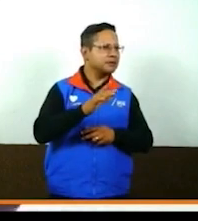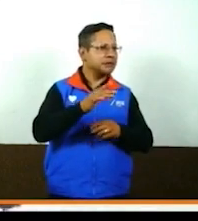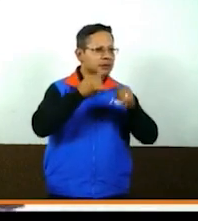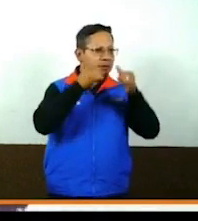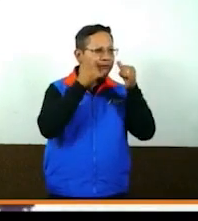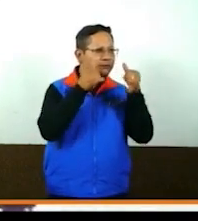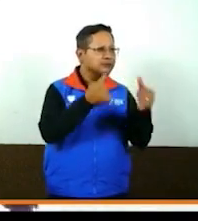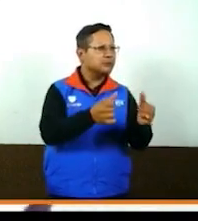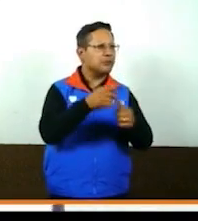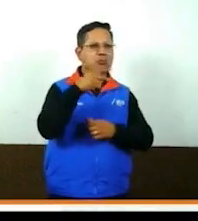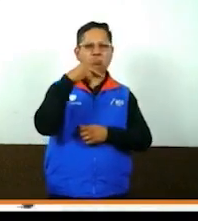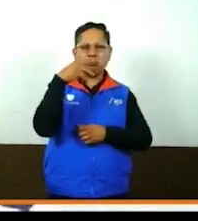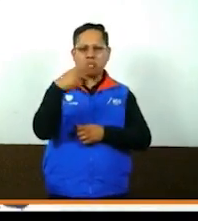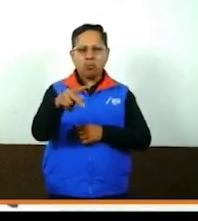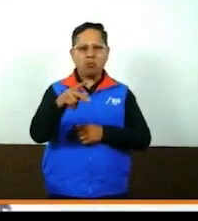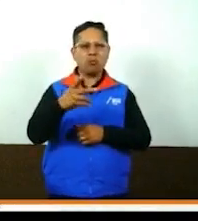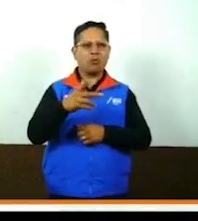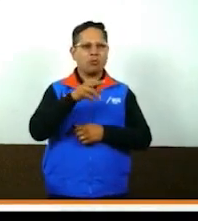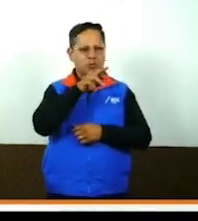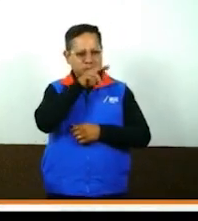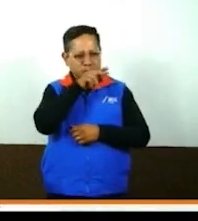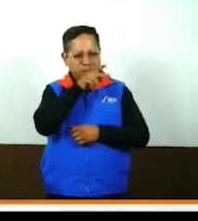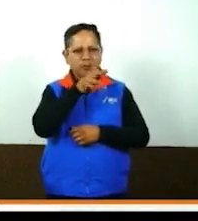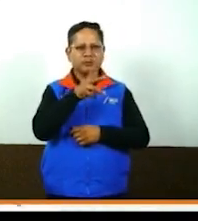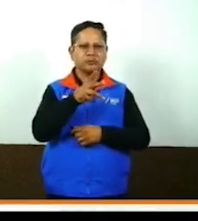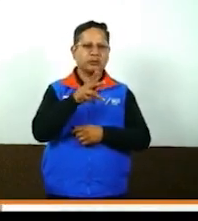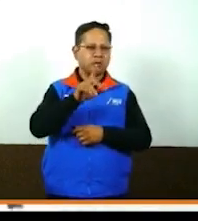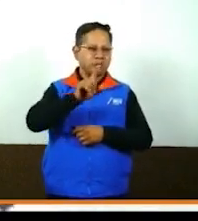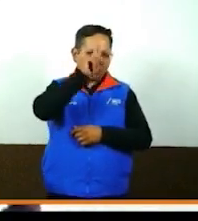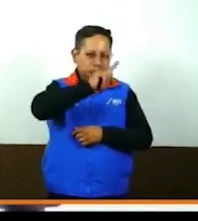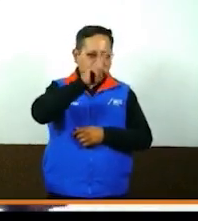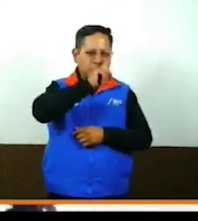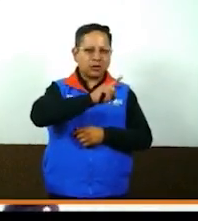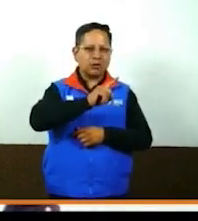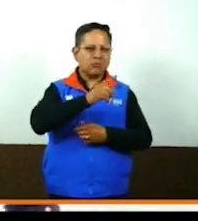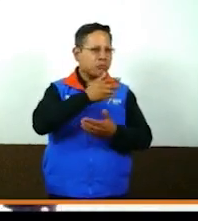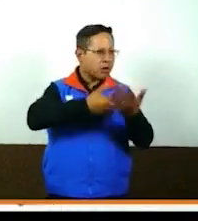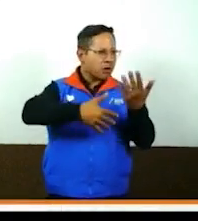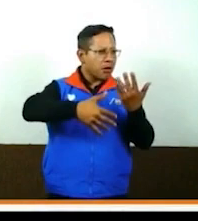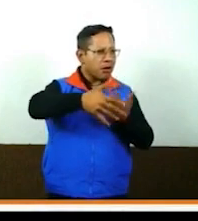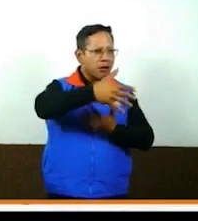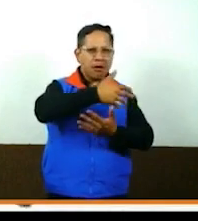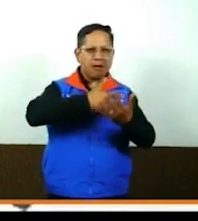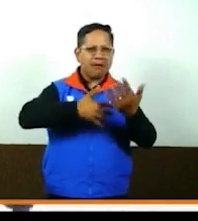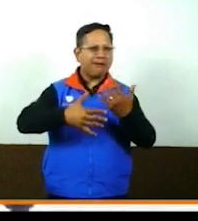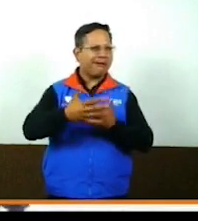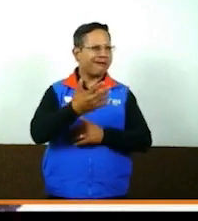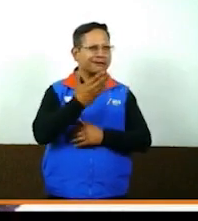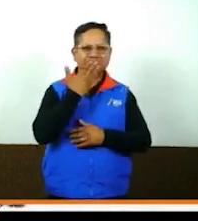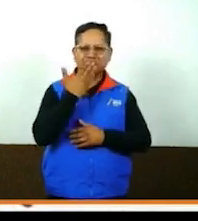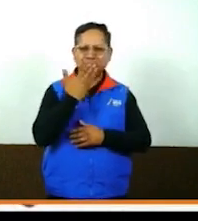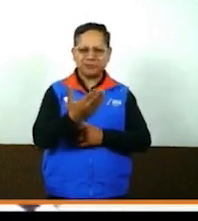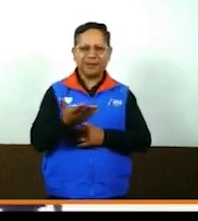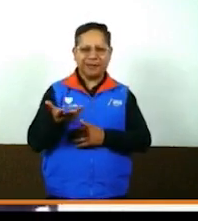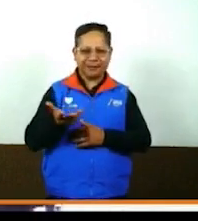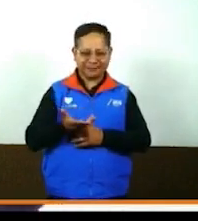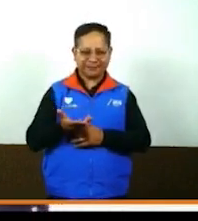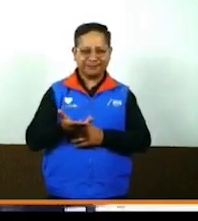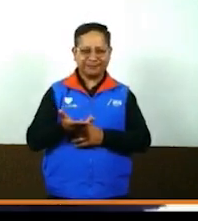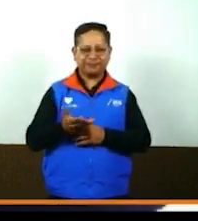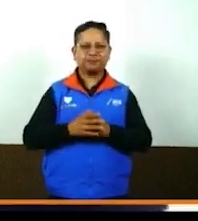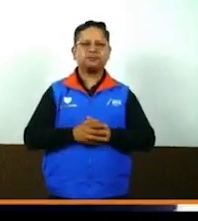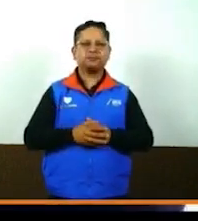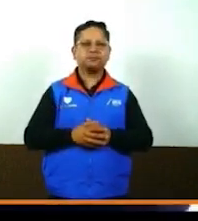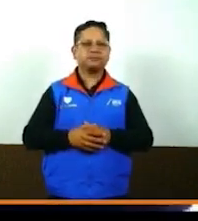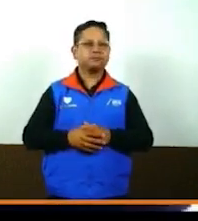escucharlos, escuchar sus inquietudes, sus recomendaciones y entre ustedes también compartir buenas prácticas. Así es. Y